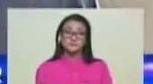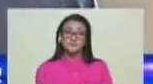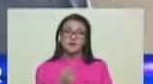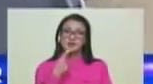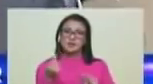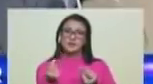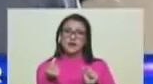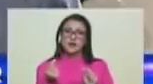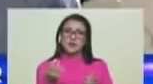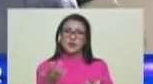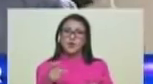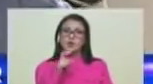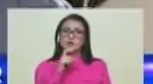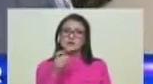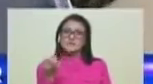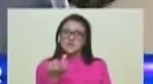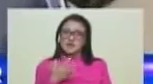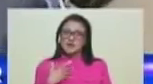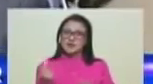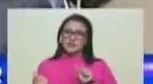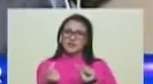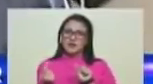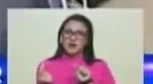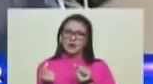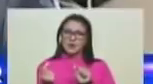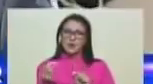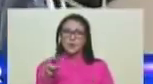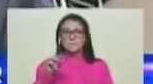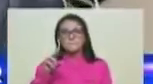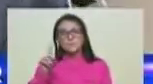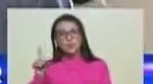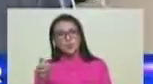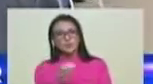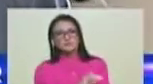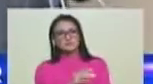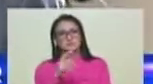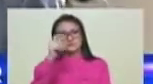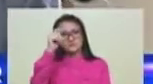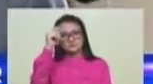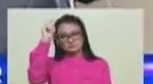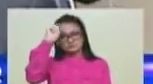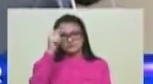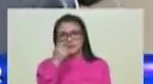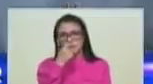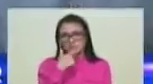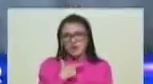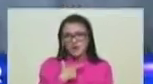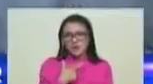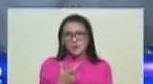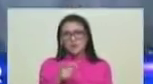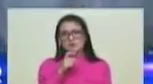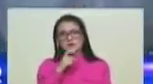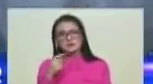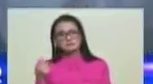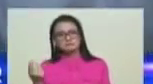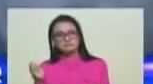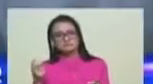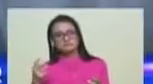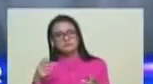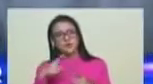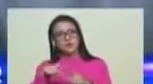diálogo. Me gustaría saber con quién van a dialogar, con la MUD, con Henry Falcón, y quiénes podrían ser los mediadores, ya que los